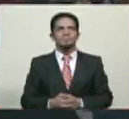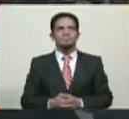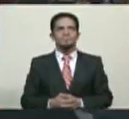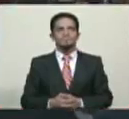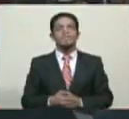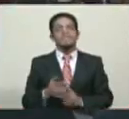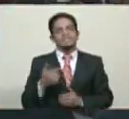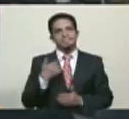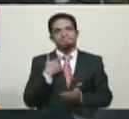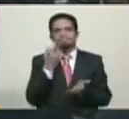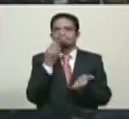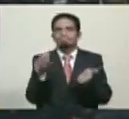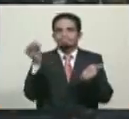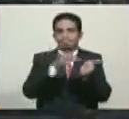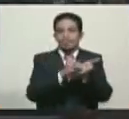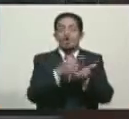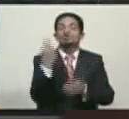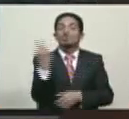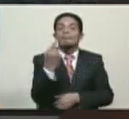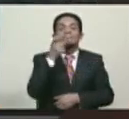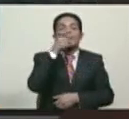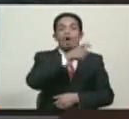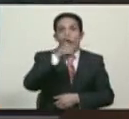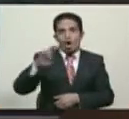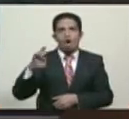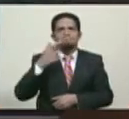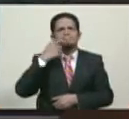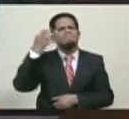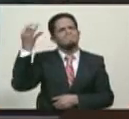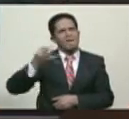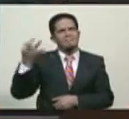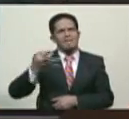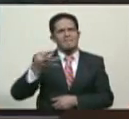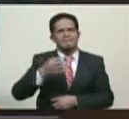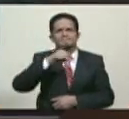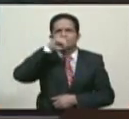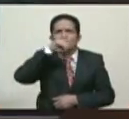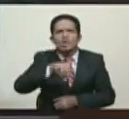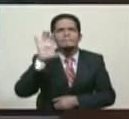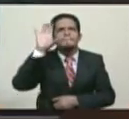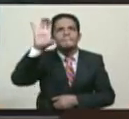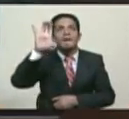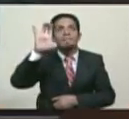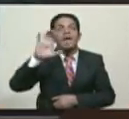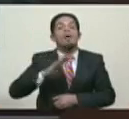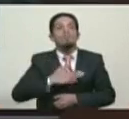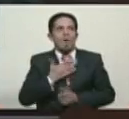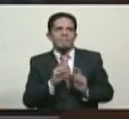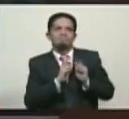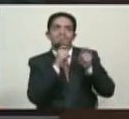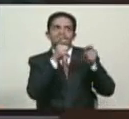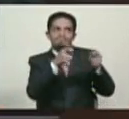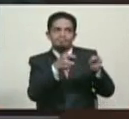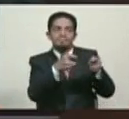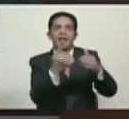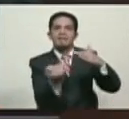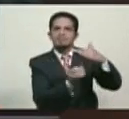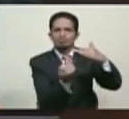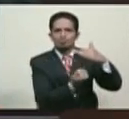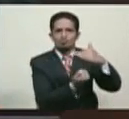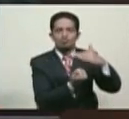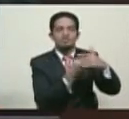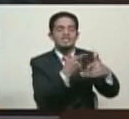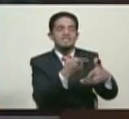Insisto, solo hombres y mujeres verdaderamente patriotas pueden dirigir nuestras instituciones y tener la garantía de